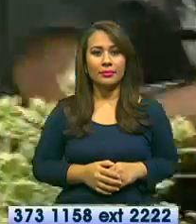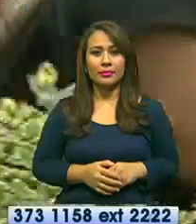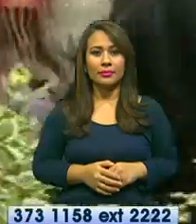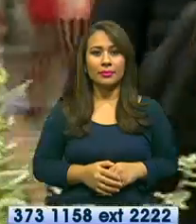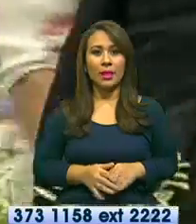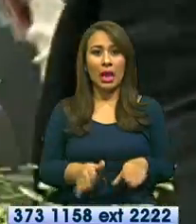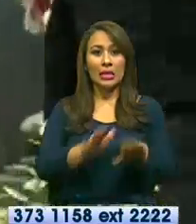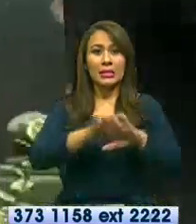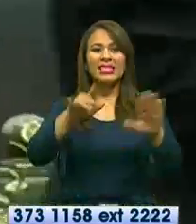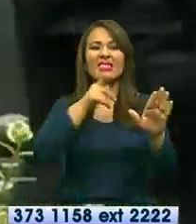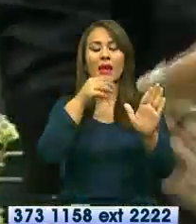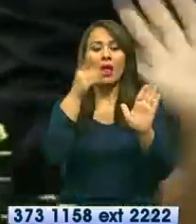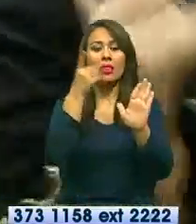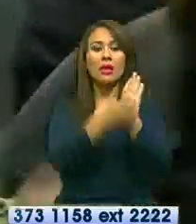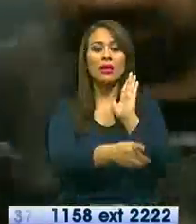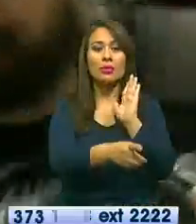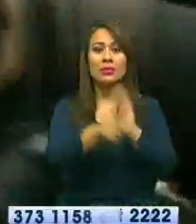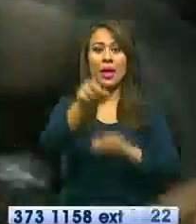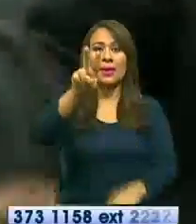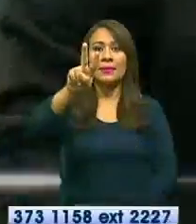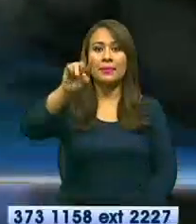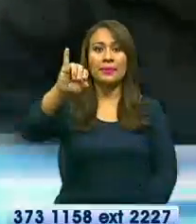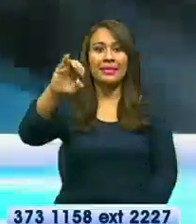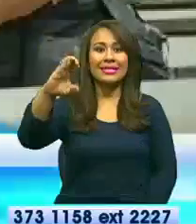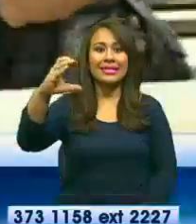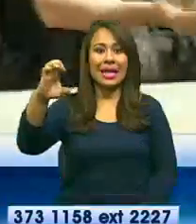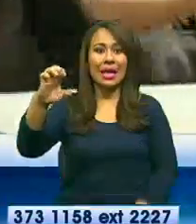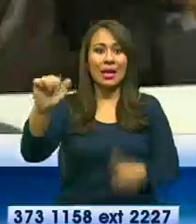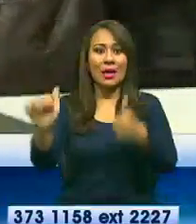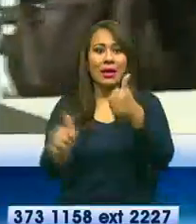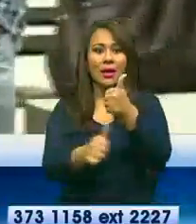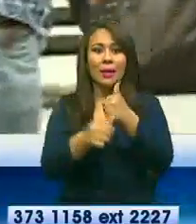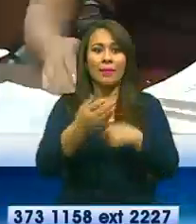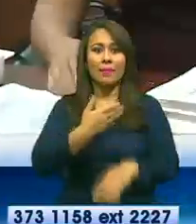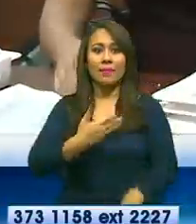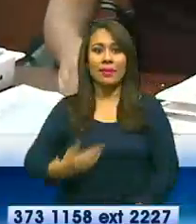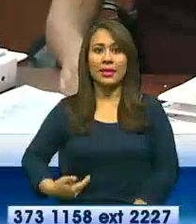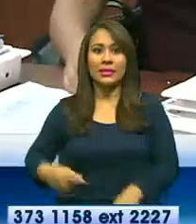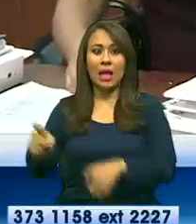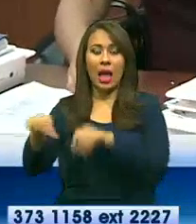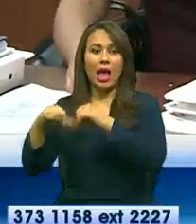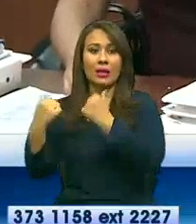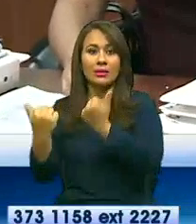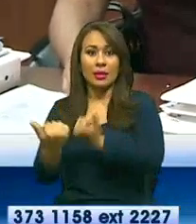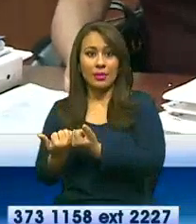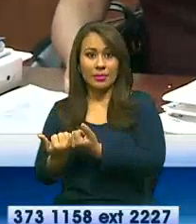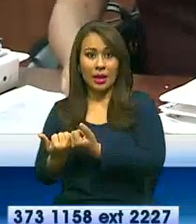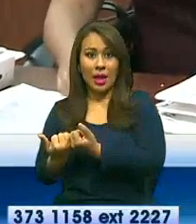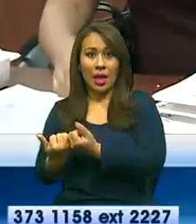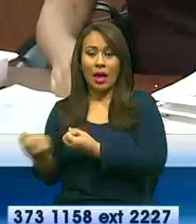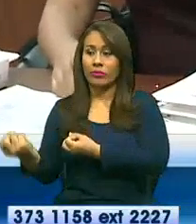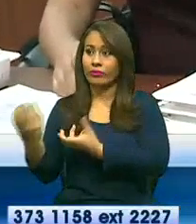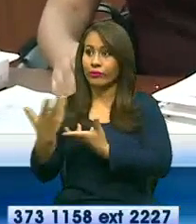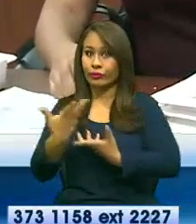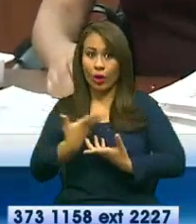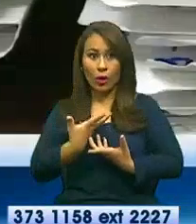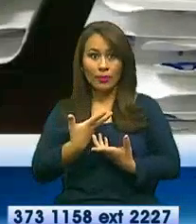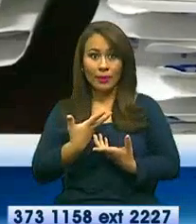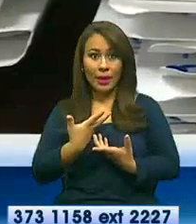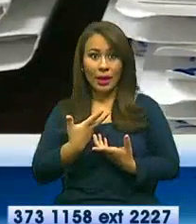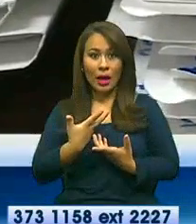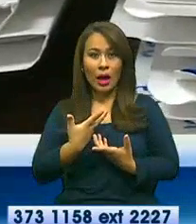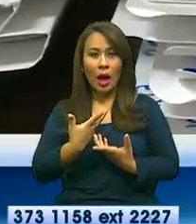Fue tras una denuncia presentada por la vicepresidenta de la Asamblea Nacional, Roxana Alvarado, que la Fiscalía inició la investigación por el supuesto delito